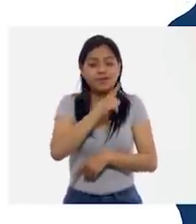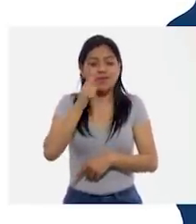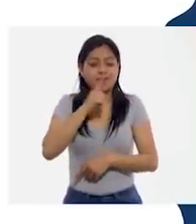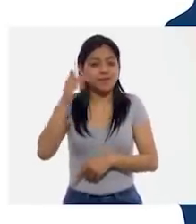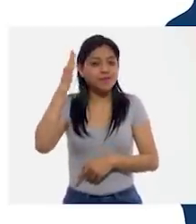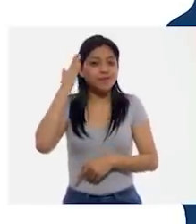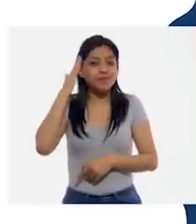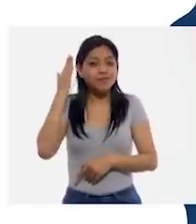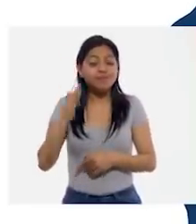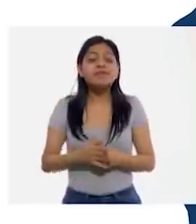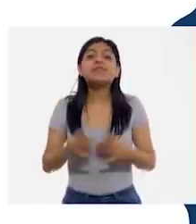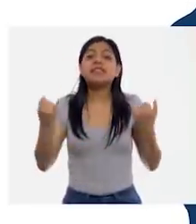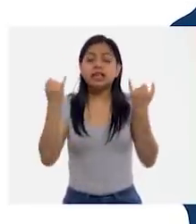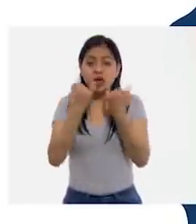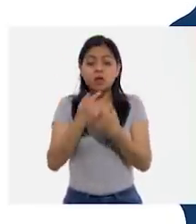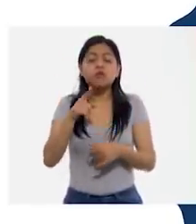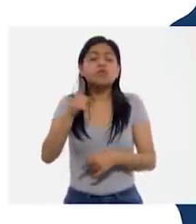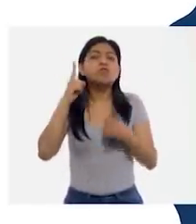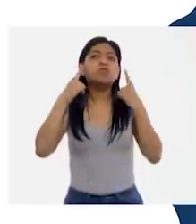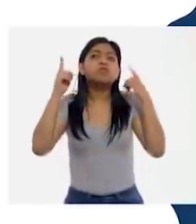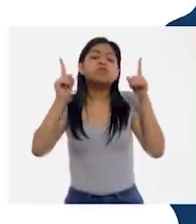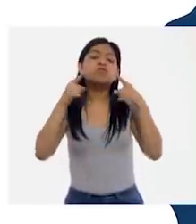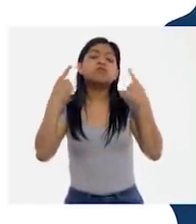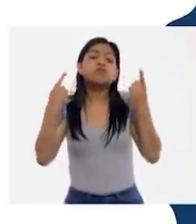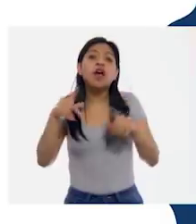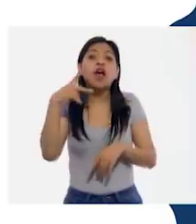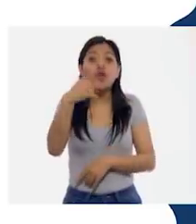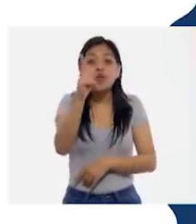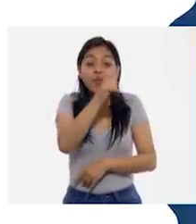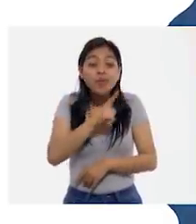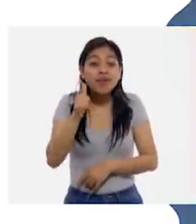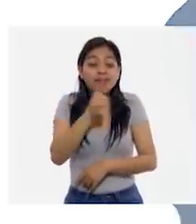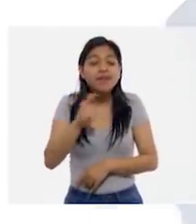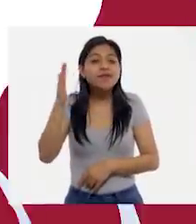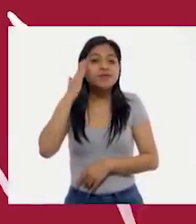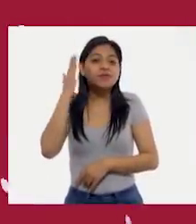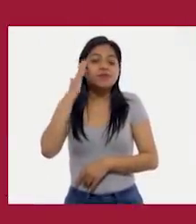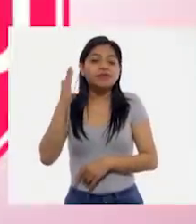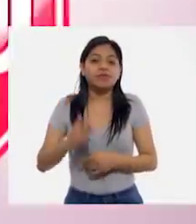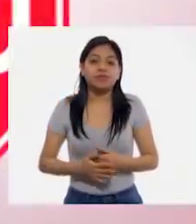materna. Asimismo, escucha la música en tu lengua materna.